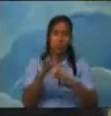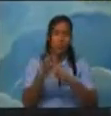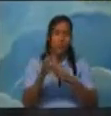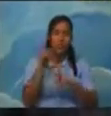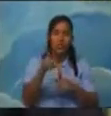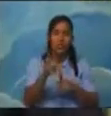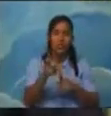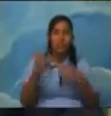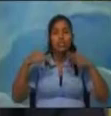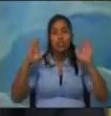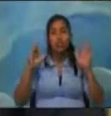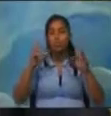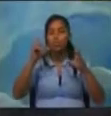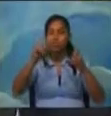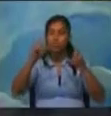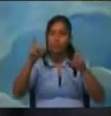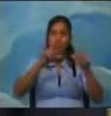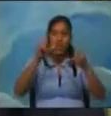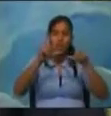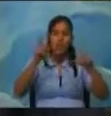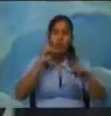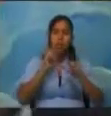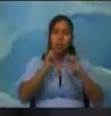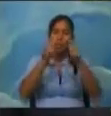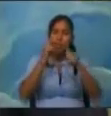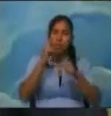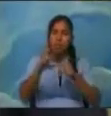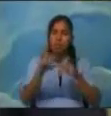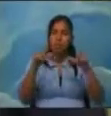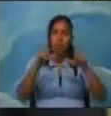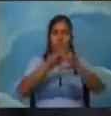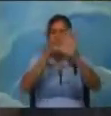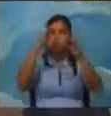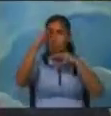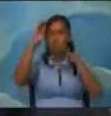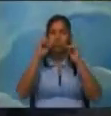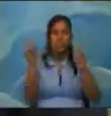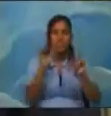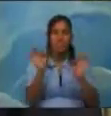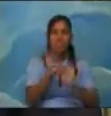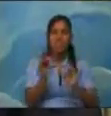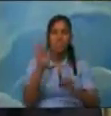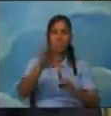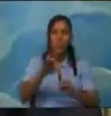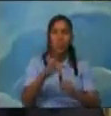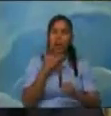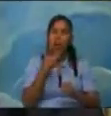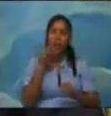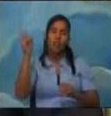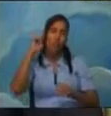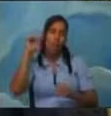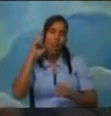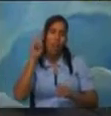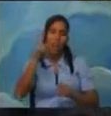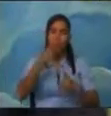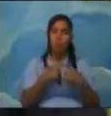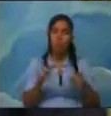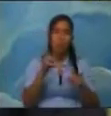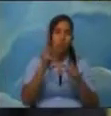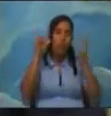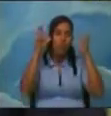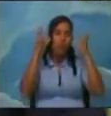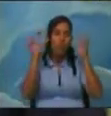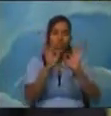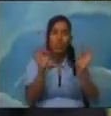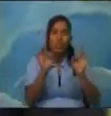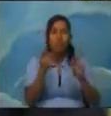usted prende la televisión y comienza a ver los matutinos y no le presta atención. Quizás usted está sintonizando la radio, pero no le presta